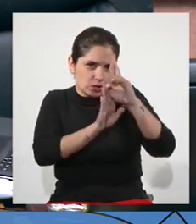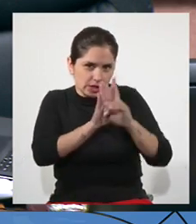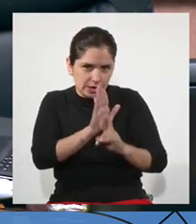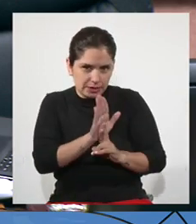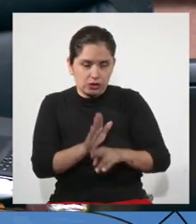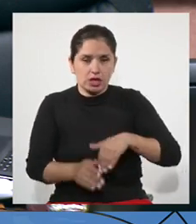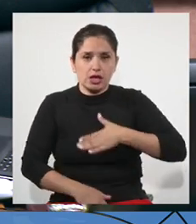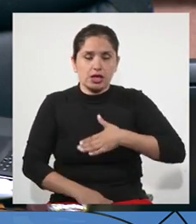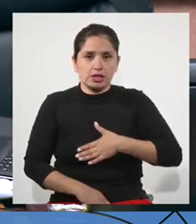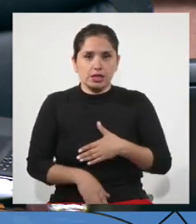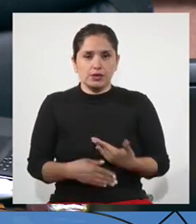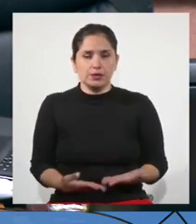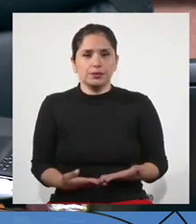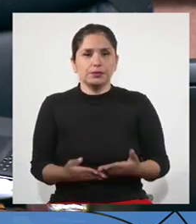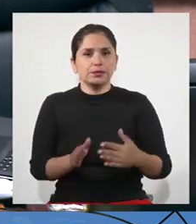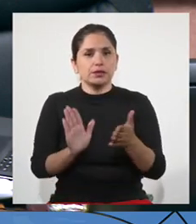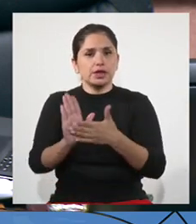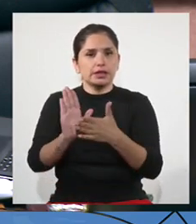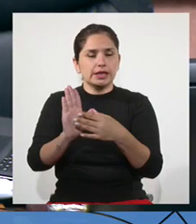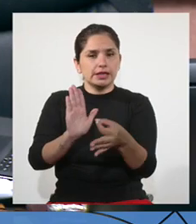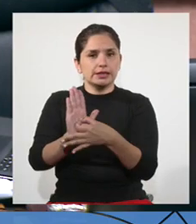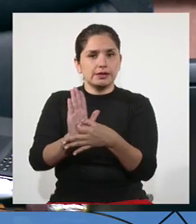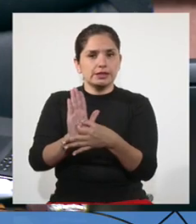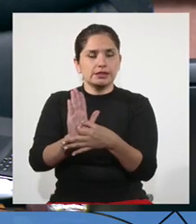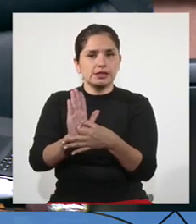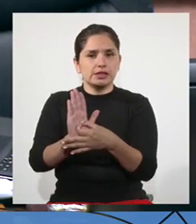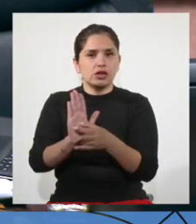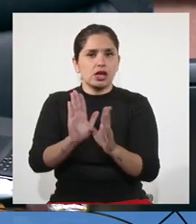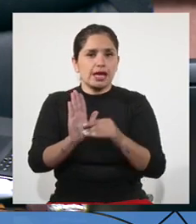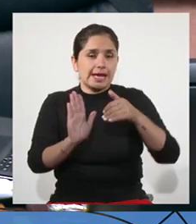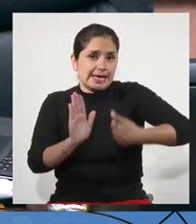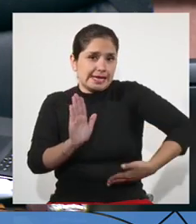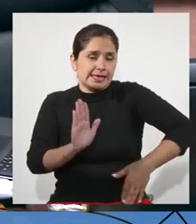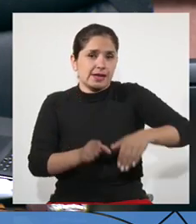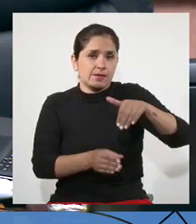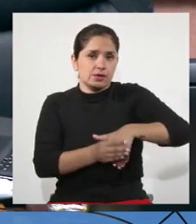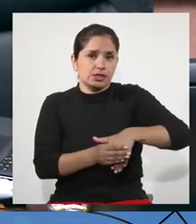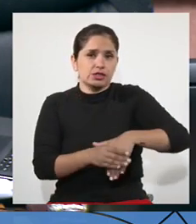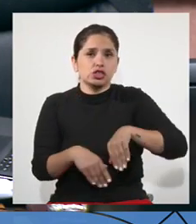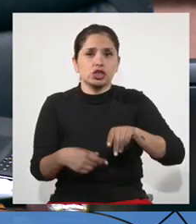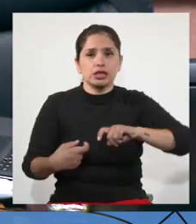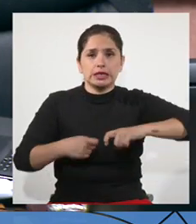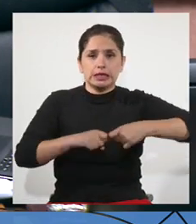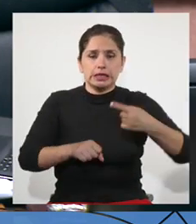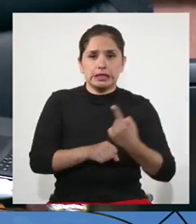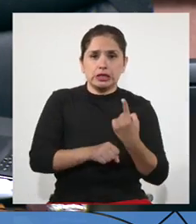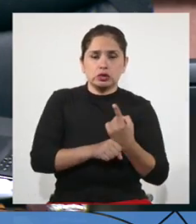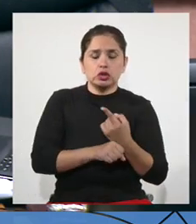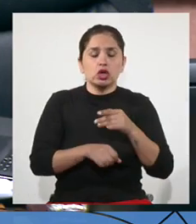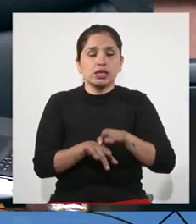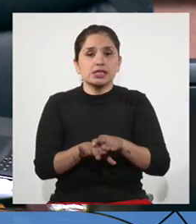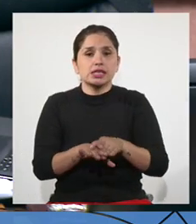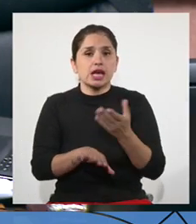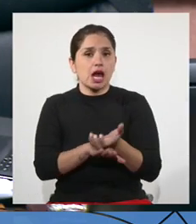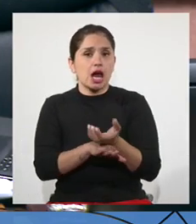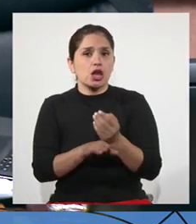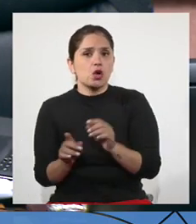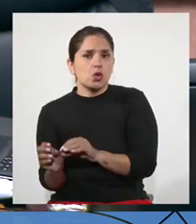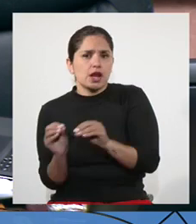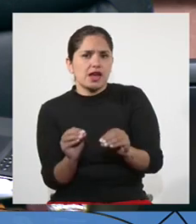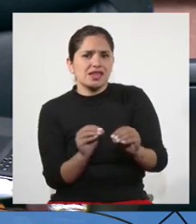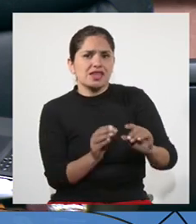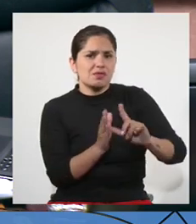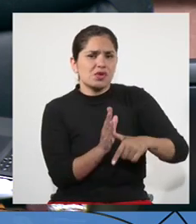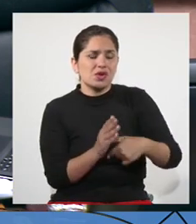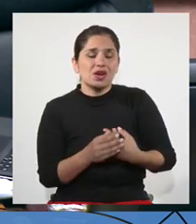Quiero dejar establecido en esta votación y en esta discusión en que si existe una demora será